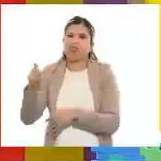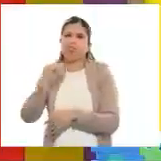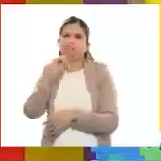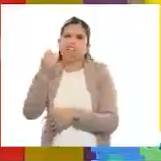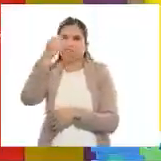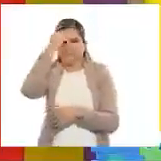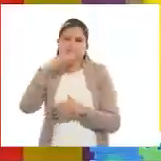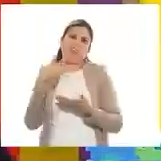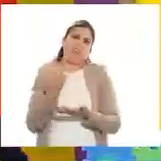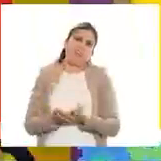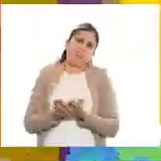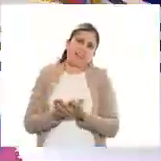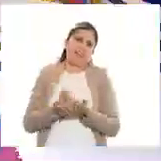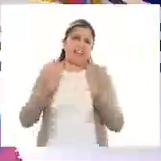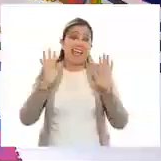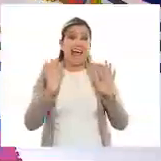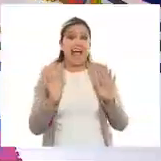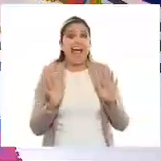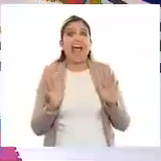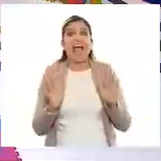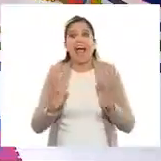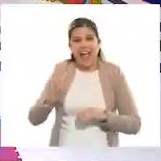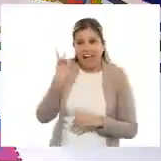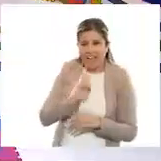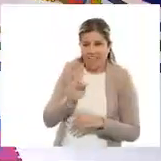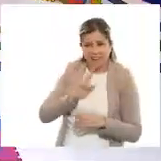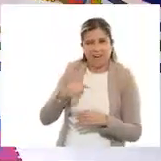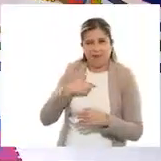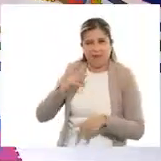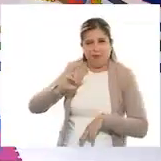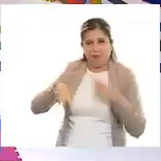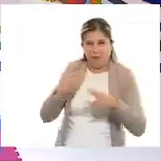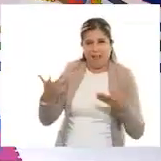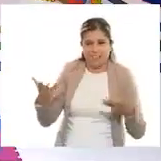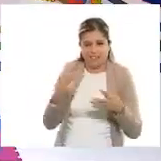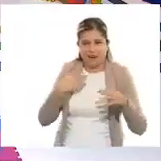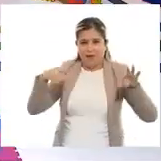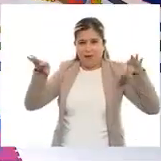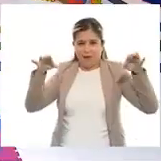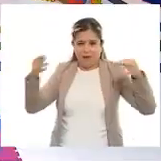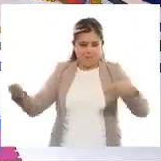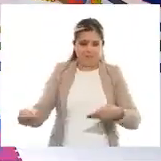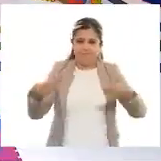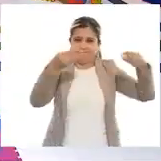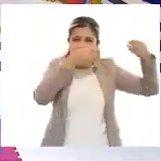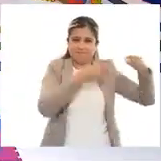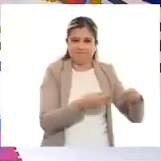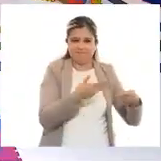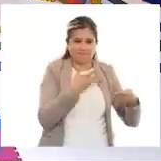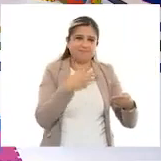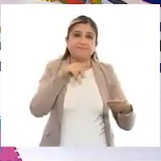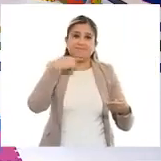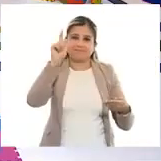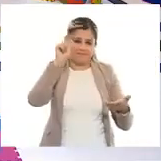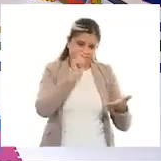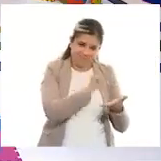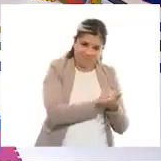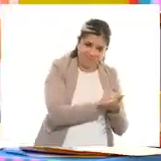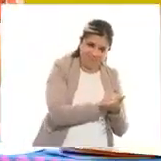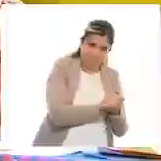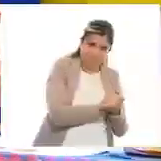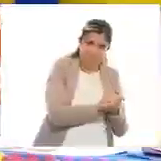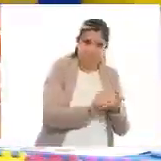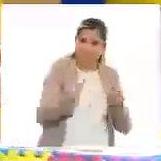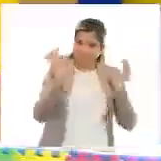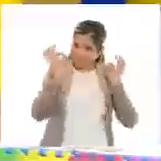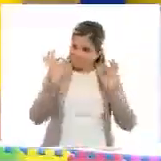Voy a poner manos a la obra. Aquí ya saqué mis hojas y aquí tengo mi lápiz. Estoy